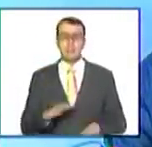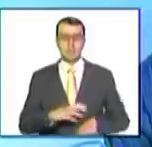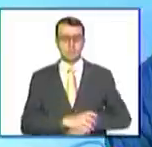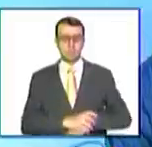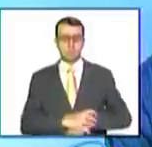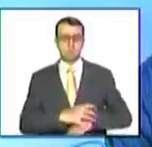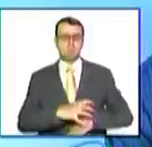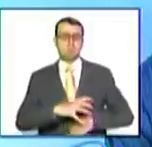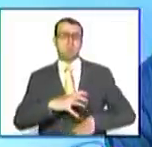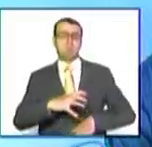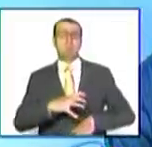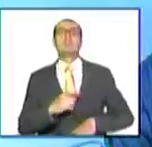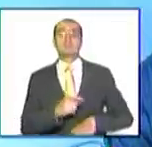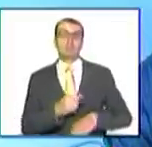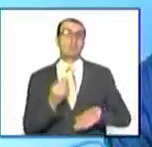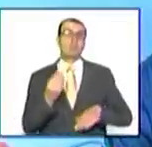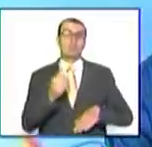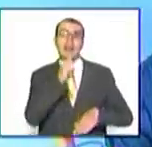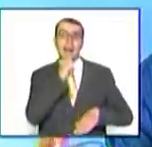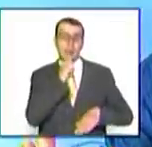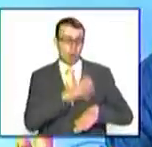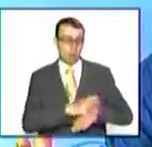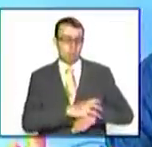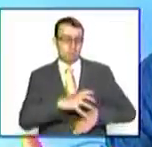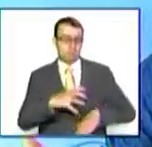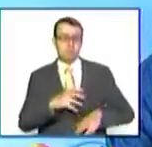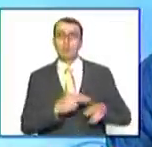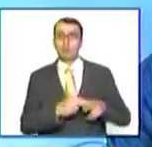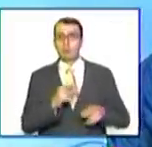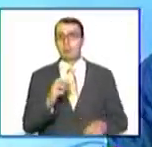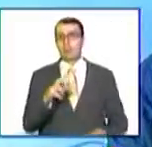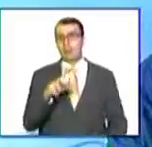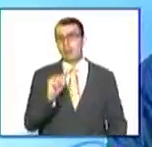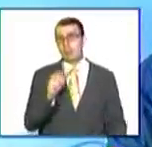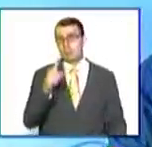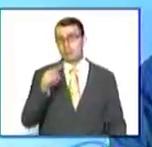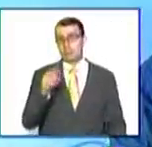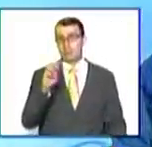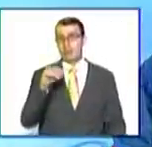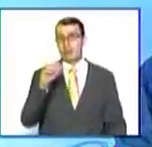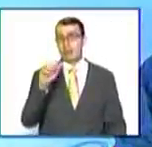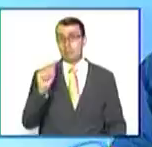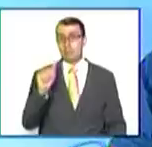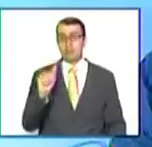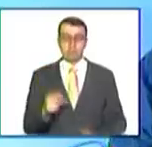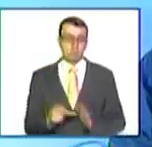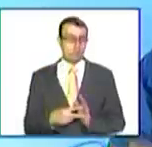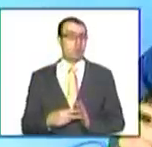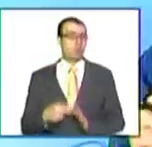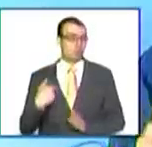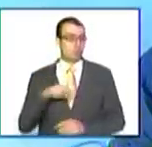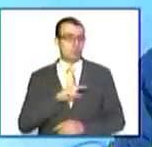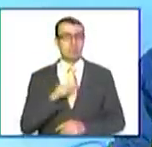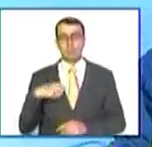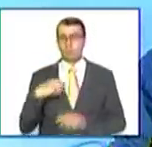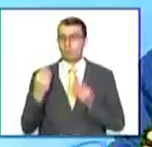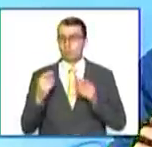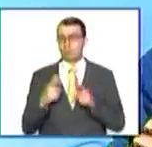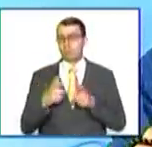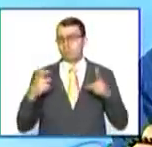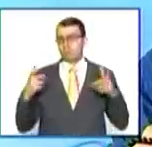es de plasma. Entonces, para que vean la cantidad de plasma que nosotros tenemos, entonces uno tiene